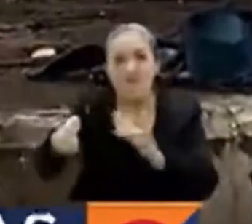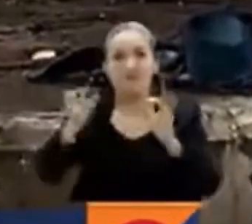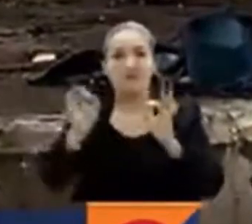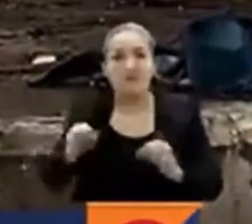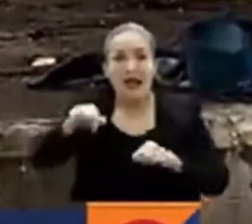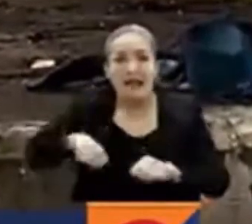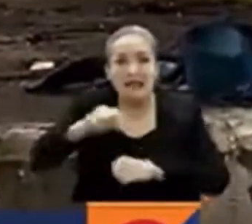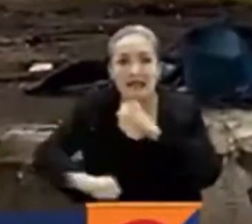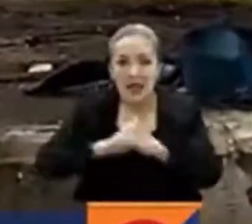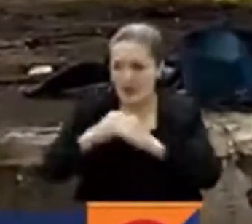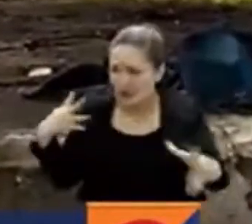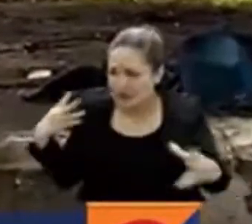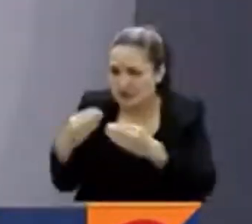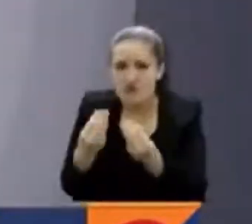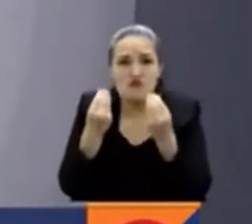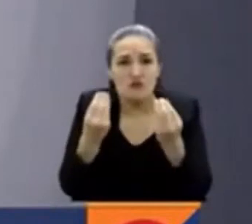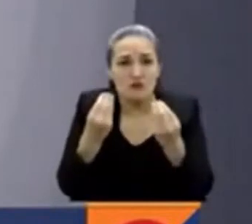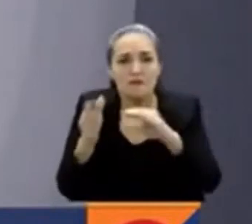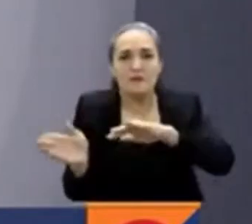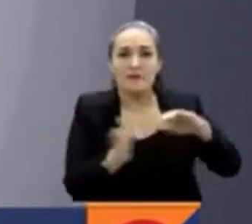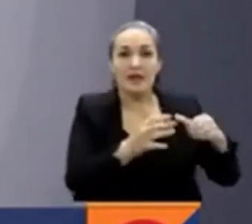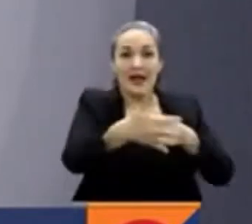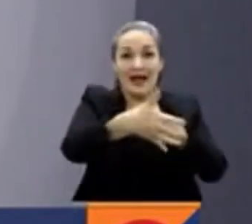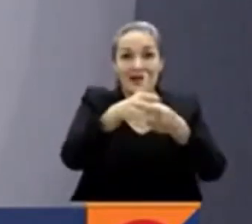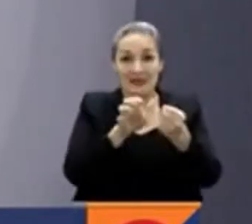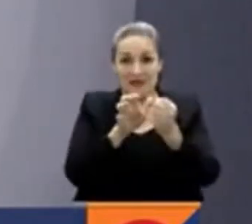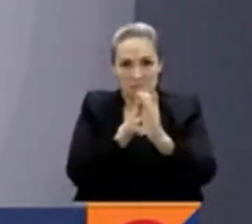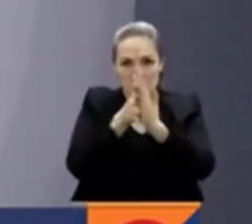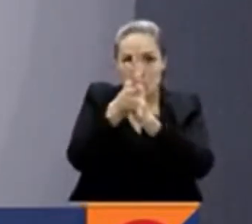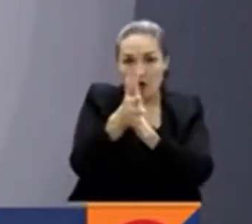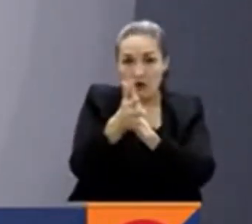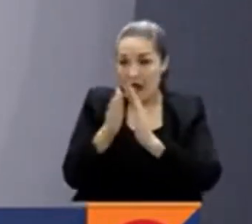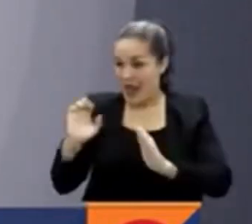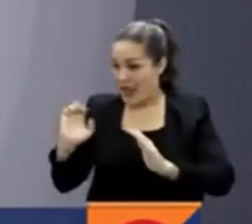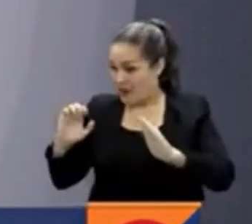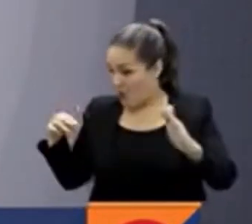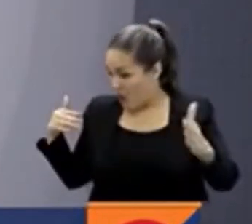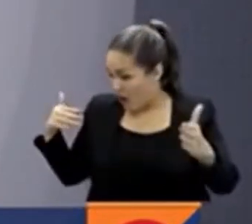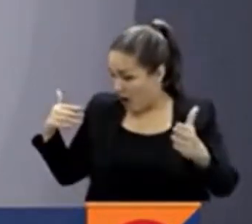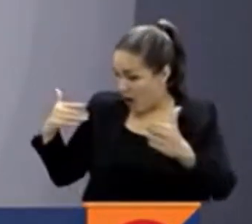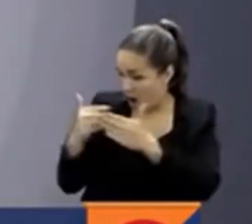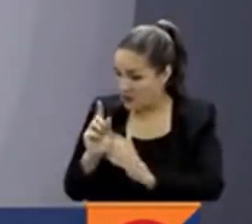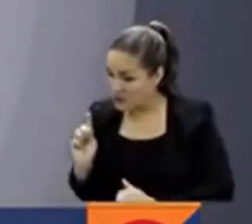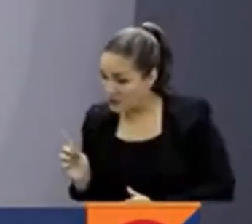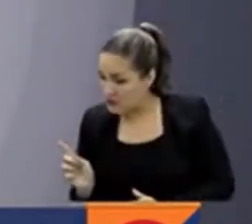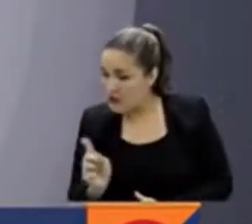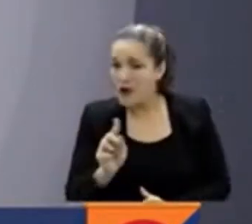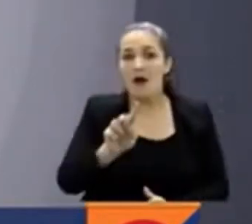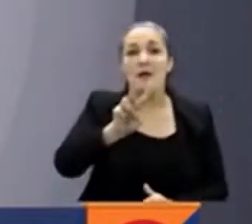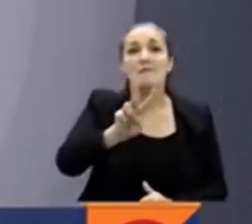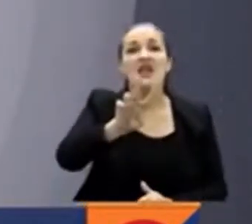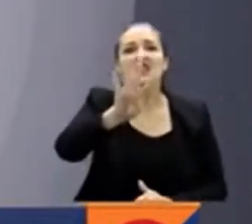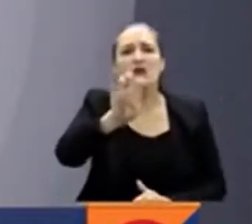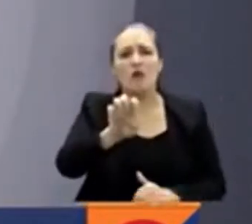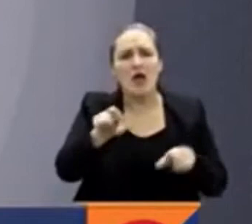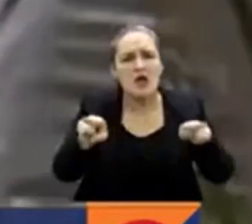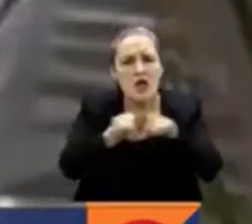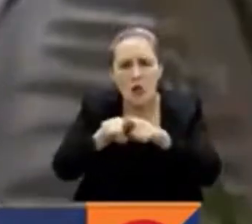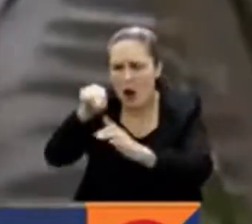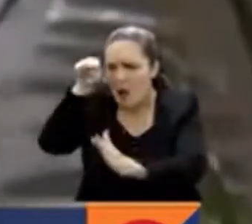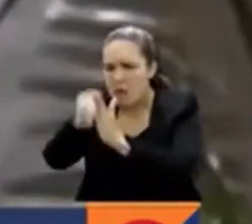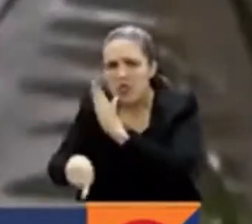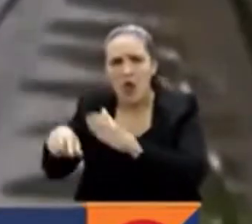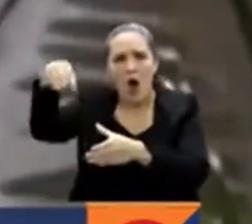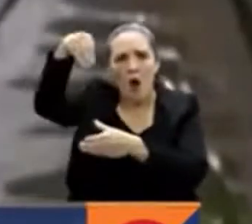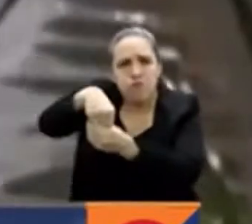Seguimiento RTVC Noticias. Desde enero hasta la fecha, se han registrado por lo menos 29 asesinatos en similares circunstancias.